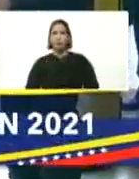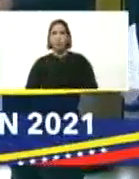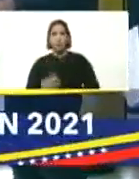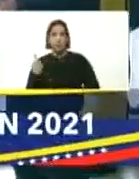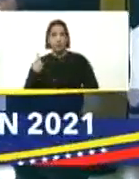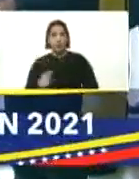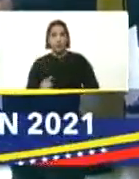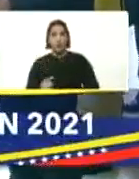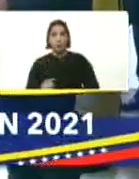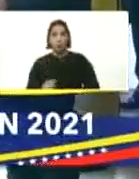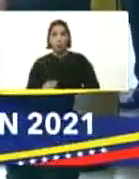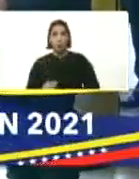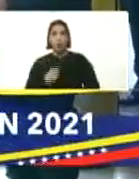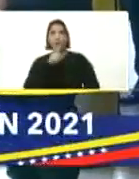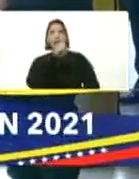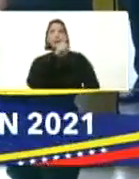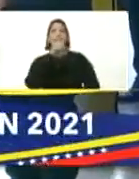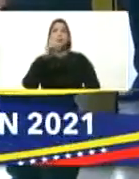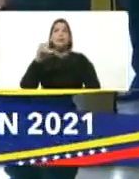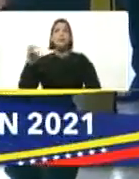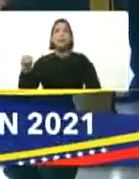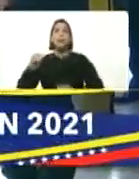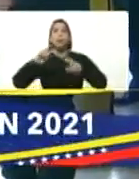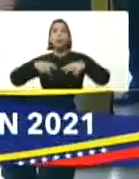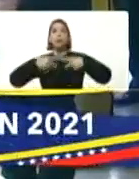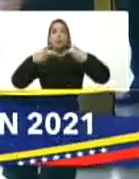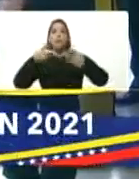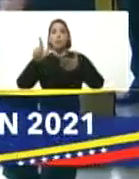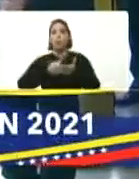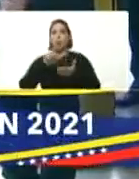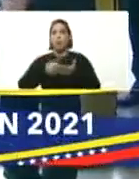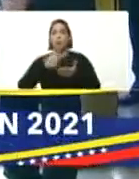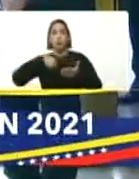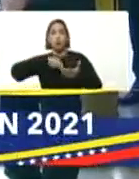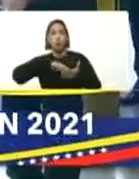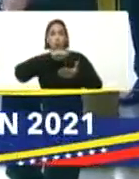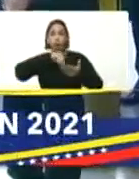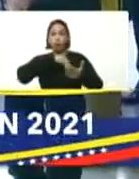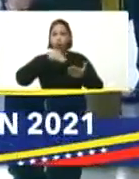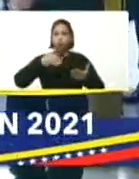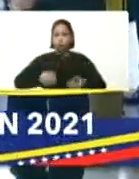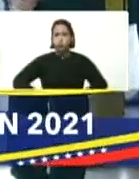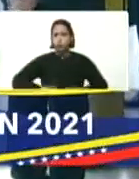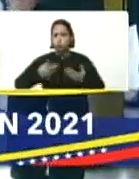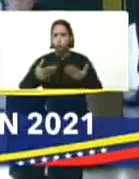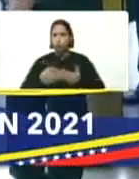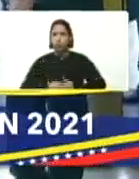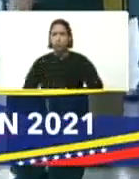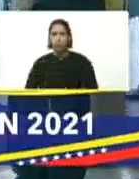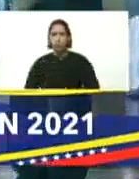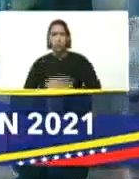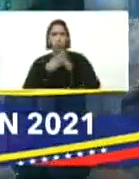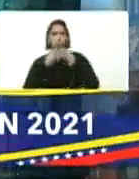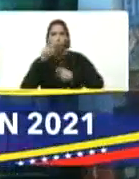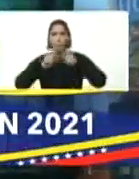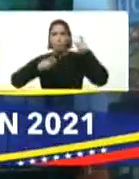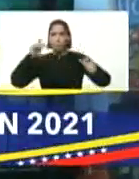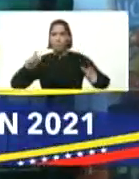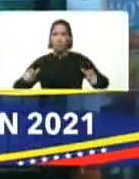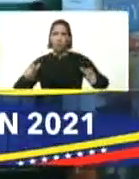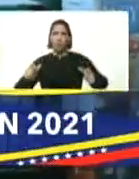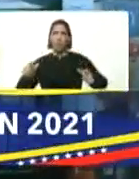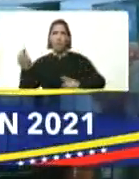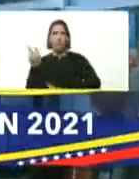tenemos 100 nuevos libros que vamos a bautizar y entregar a los lectores y a las lectoras